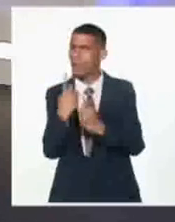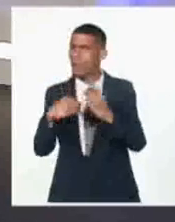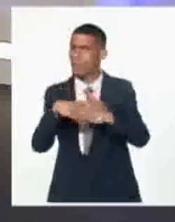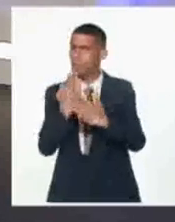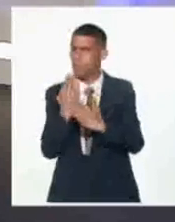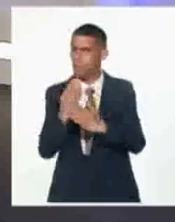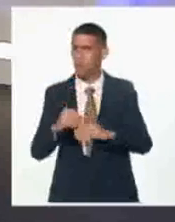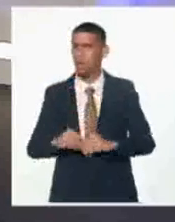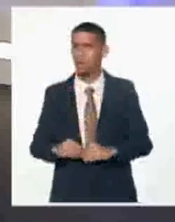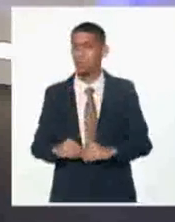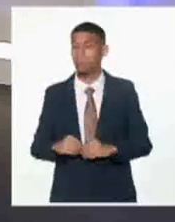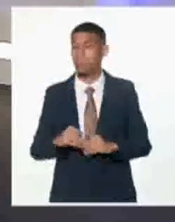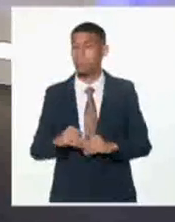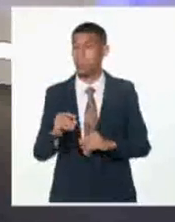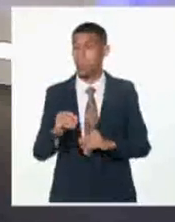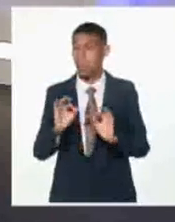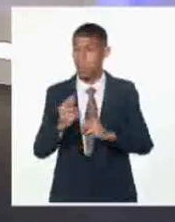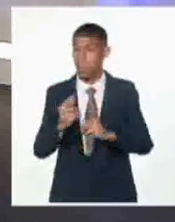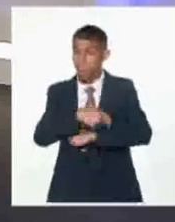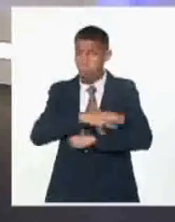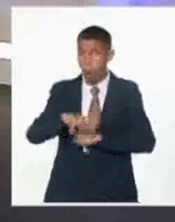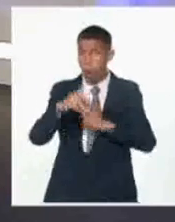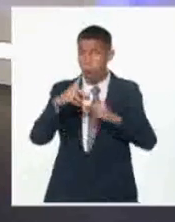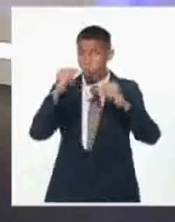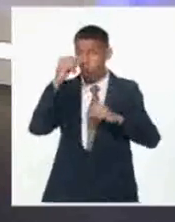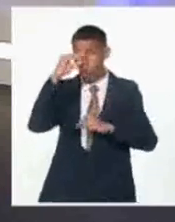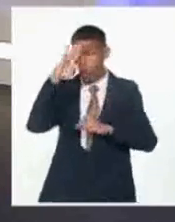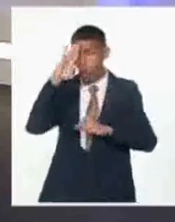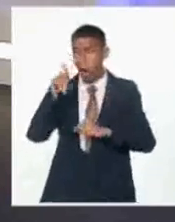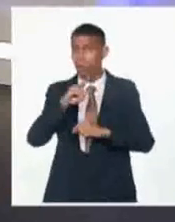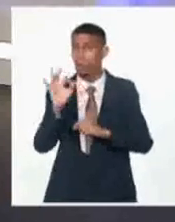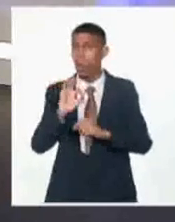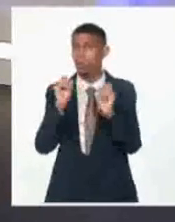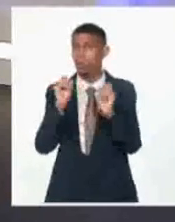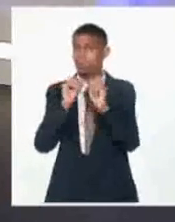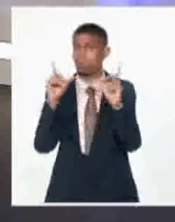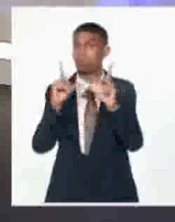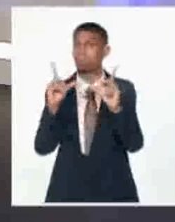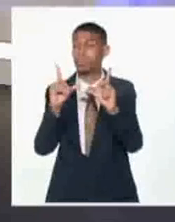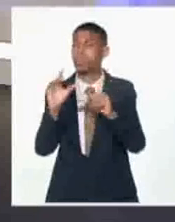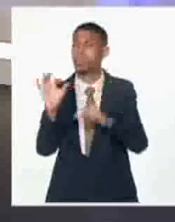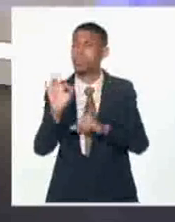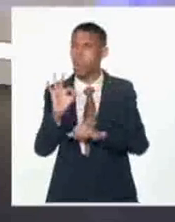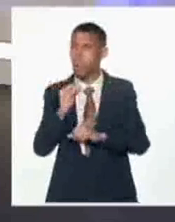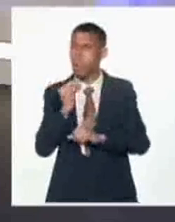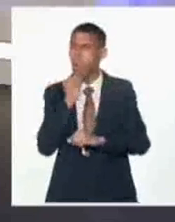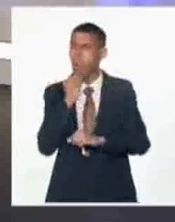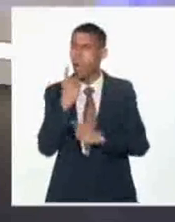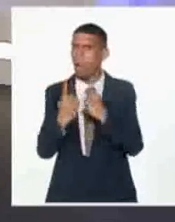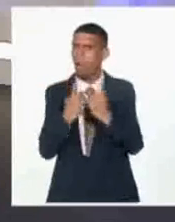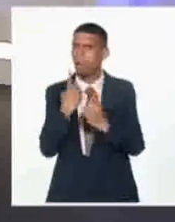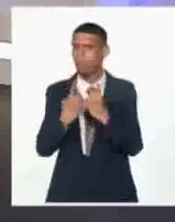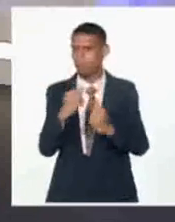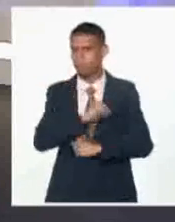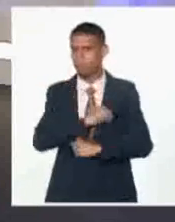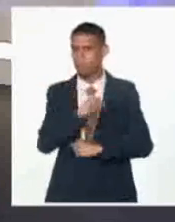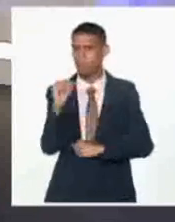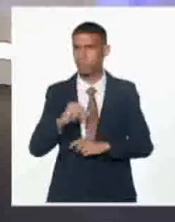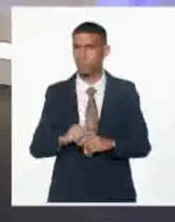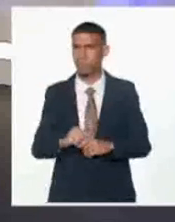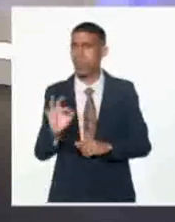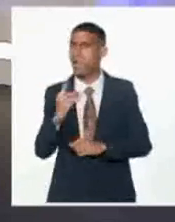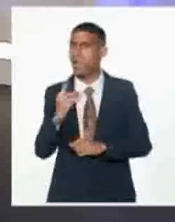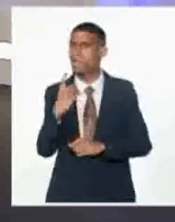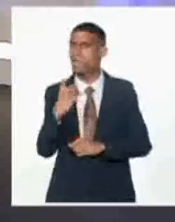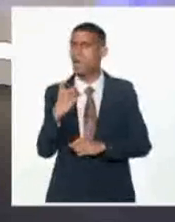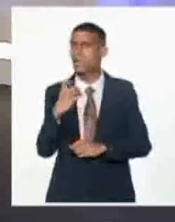la expectativa del desarrollo de nuestra delegación, de la actuación en esta cita multiregional. Bueno, nos va quedando el atletismo como una de las